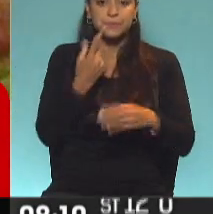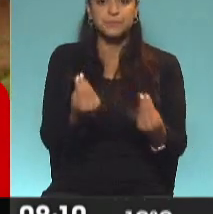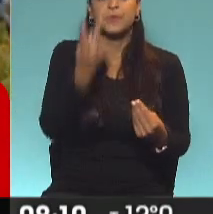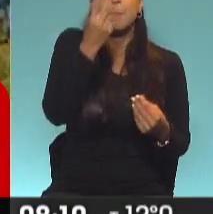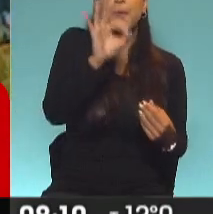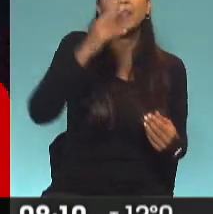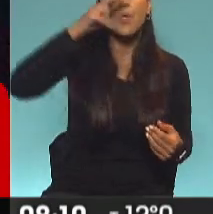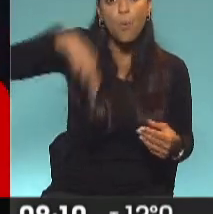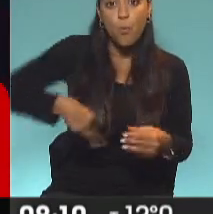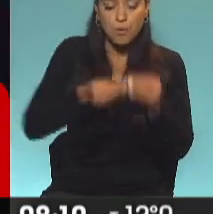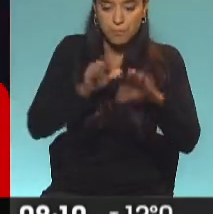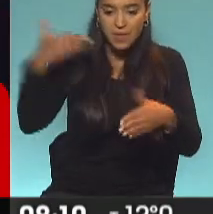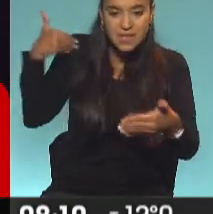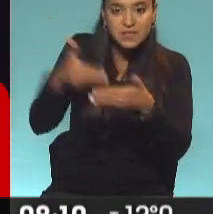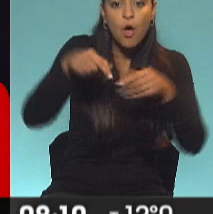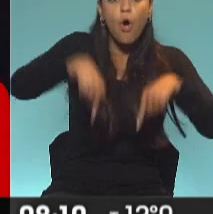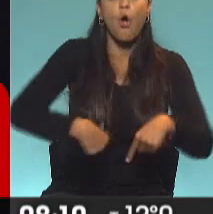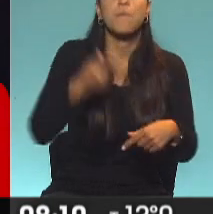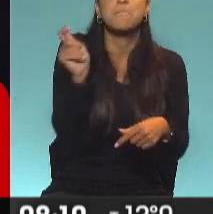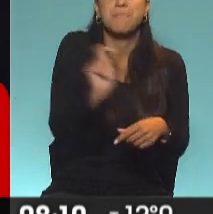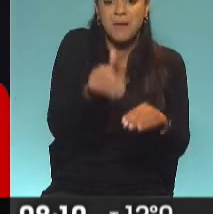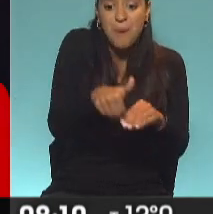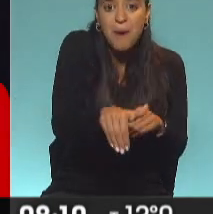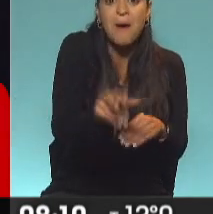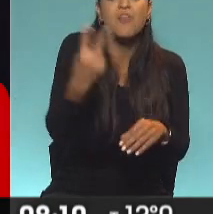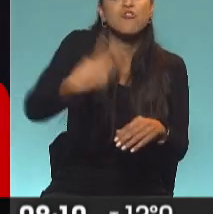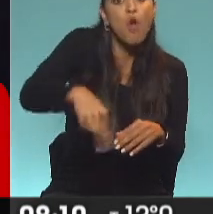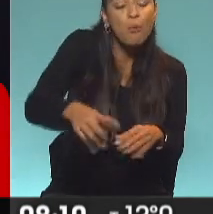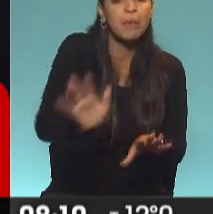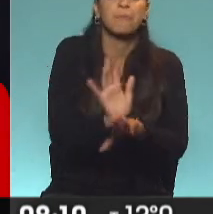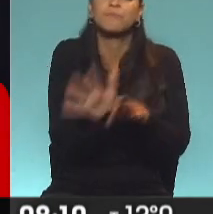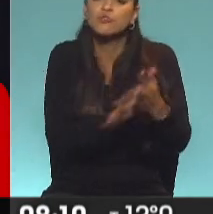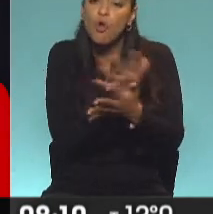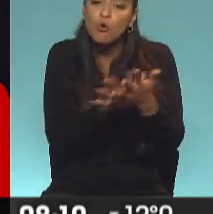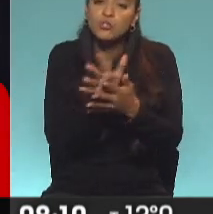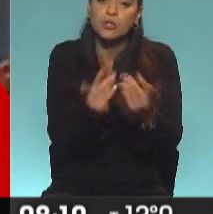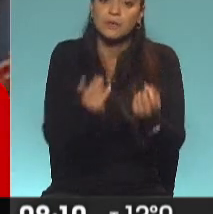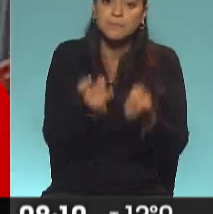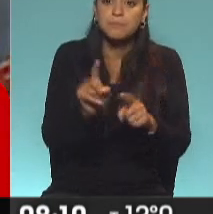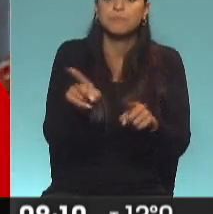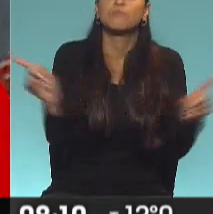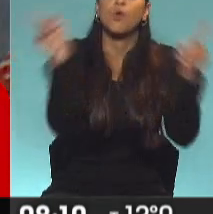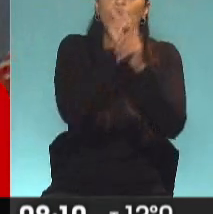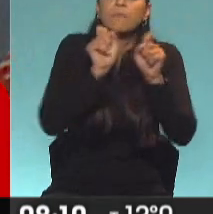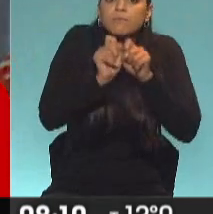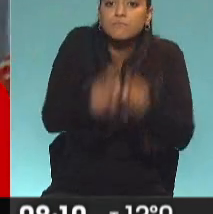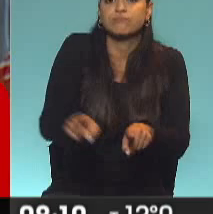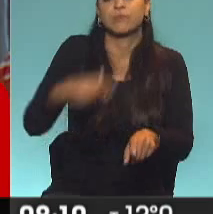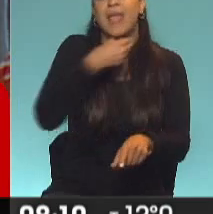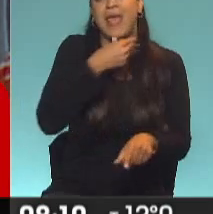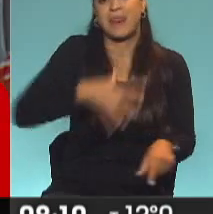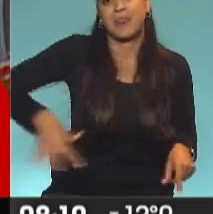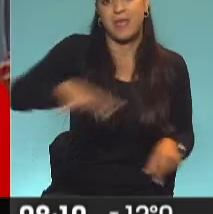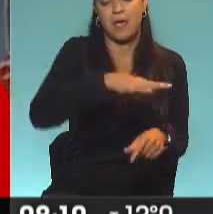de junio, hoy ya pisando el mes de noviembre. Bueno, hay que encontrar una solución, en principio al problema concreto de Guernica, pero